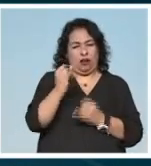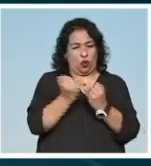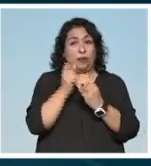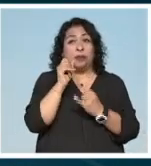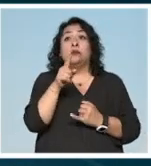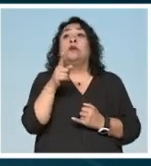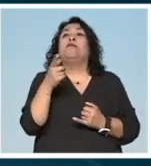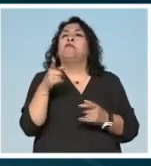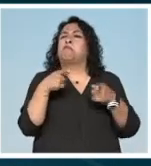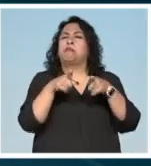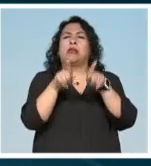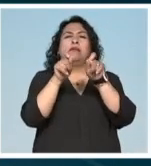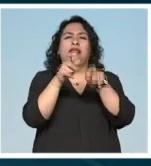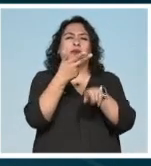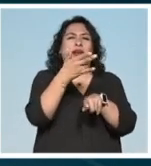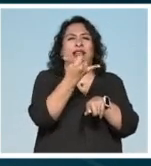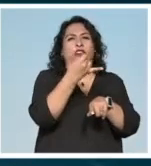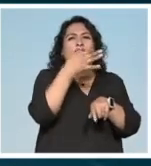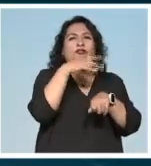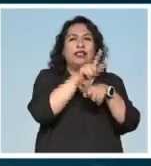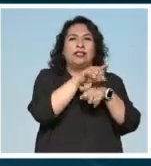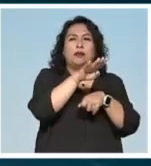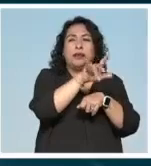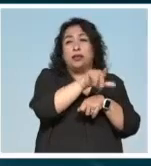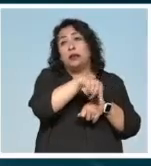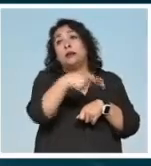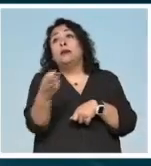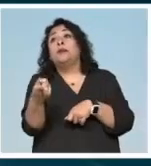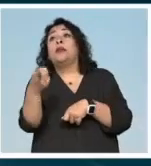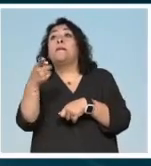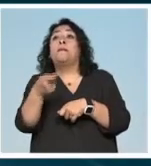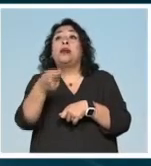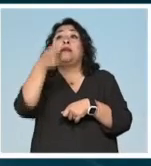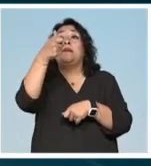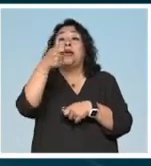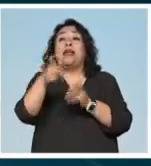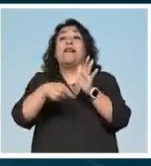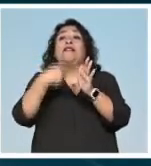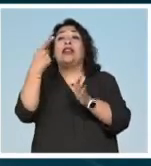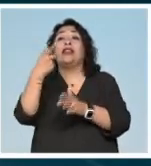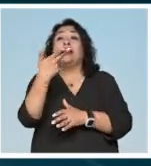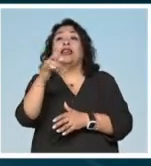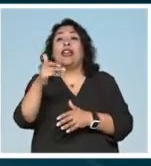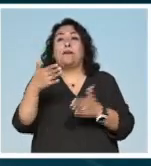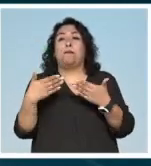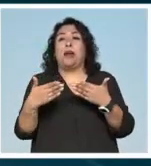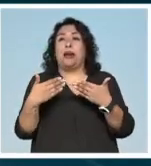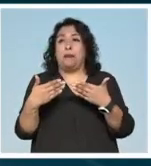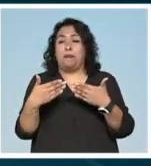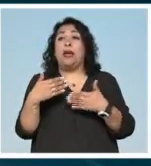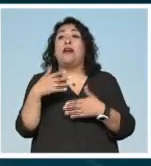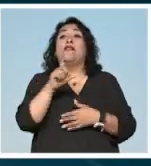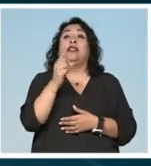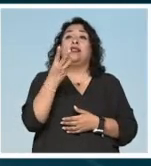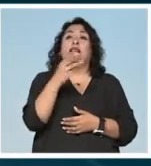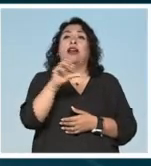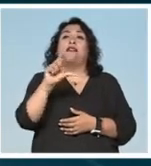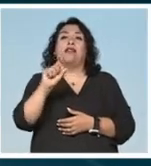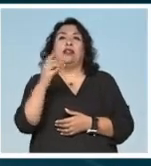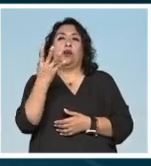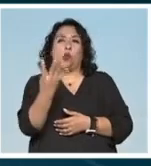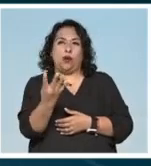De forma paralela al Hey Festival Medellín, se llevará a cabo la primera edición del Hey Forum Panamá del 23 al